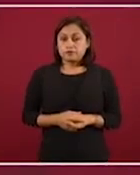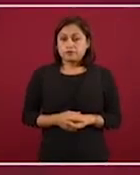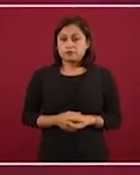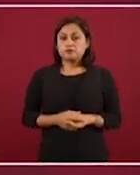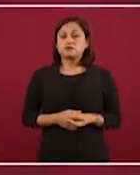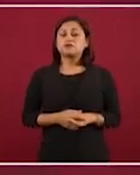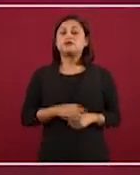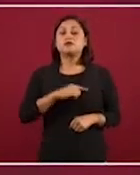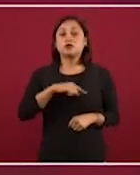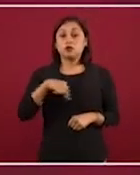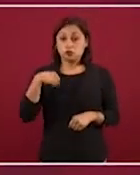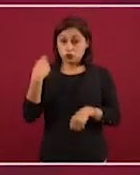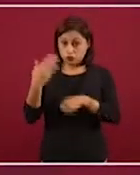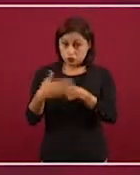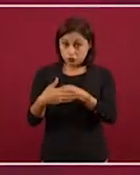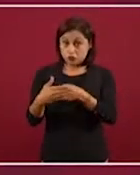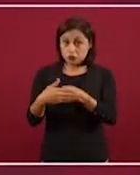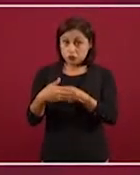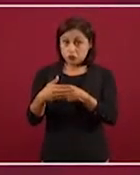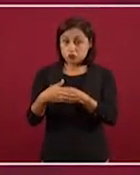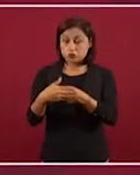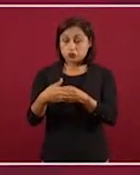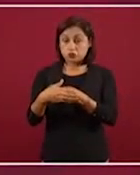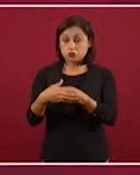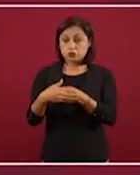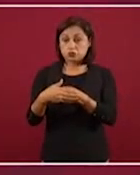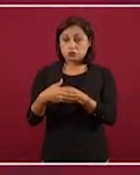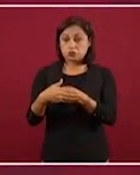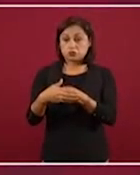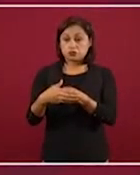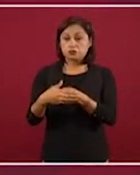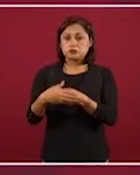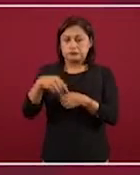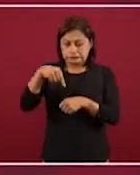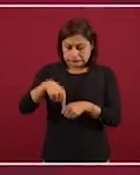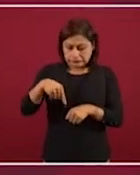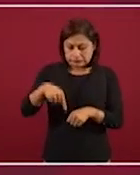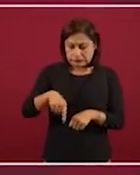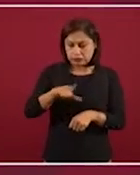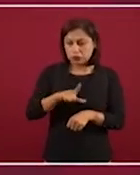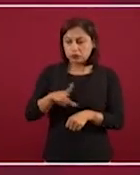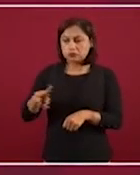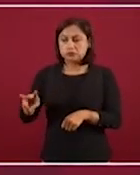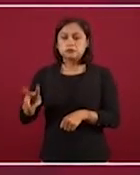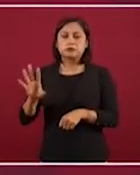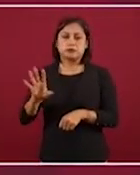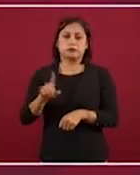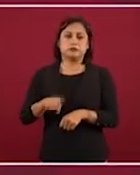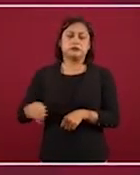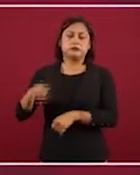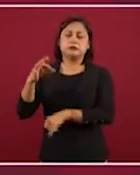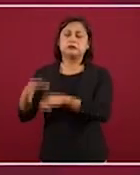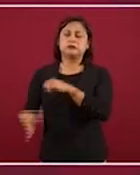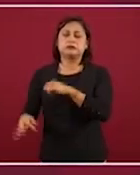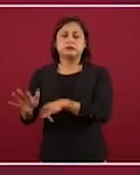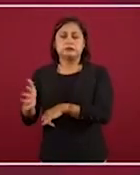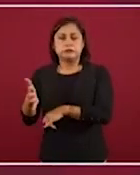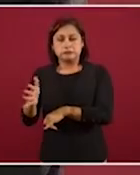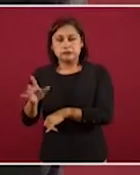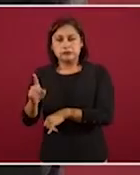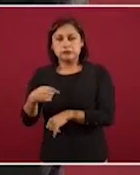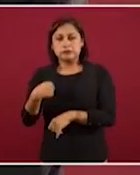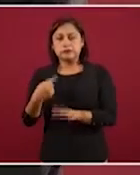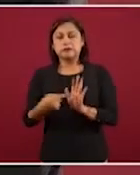también la semana, esta semana, si es posible, al final,